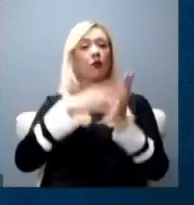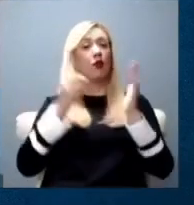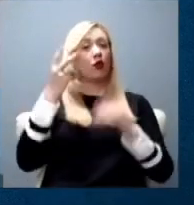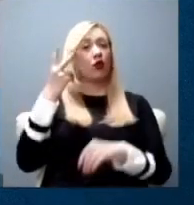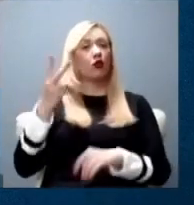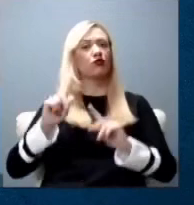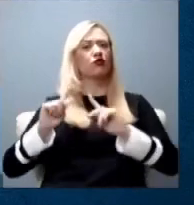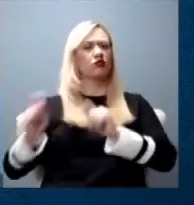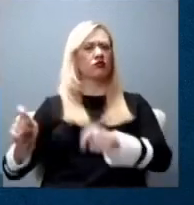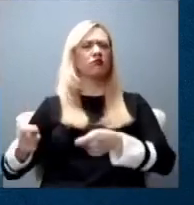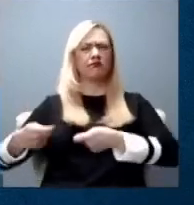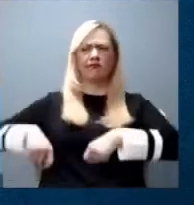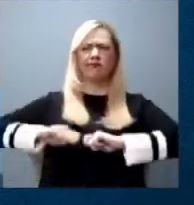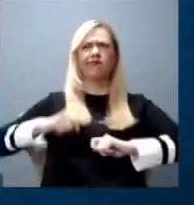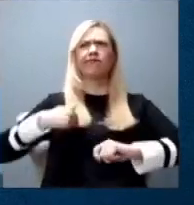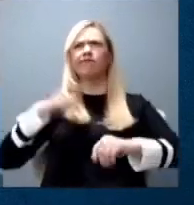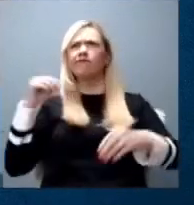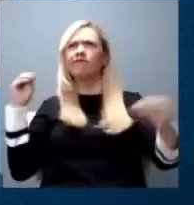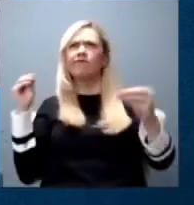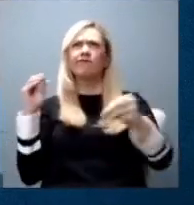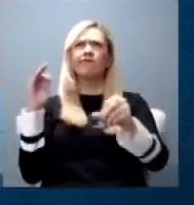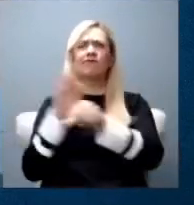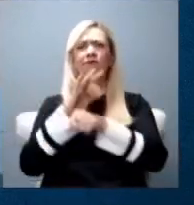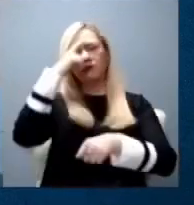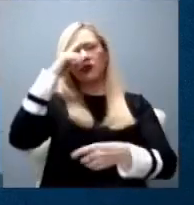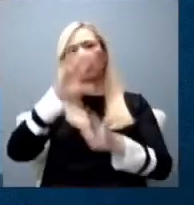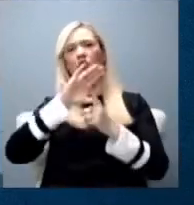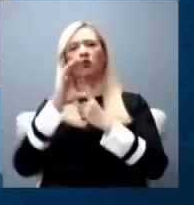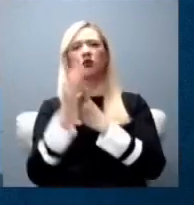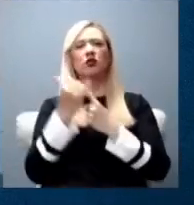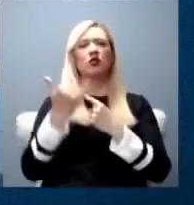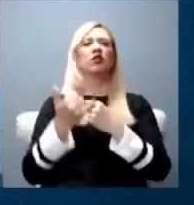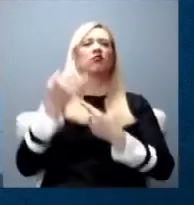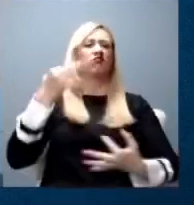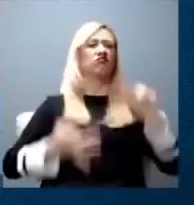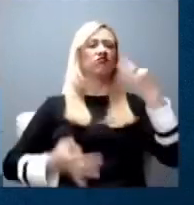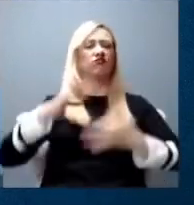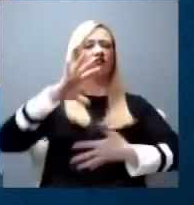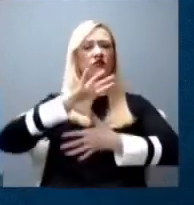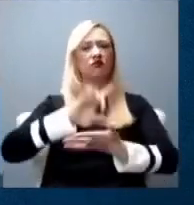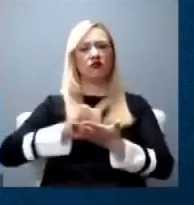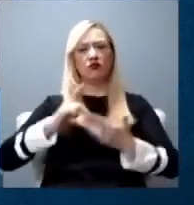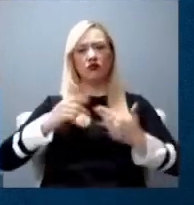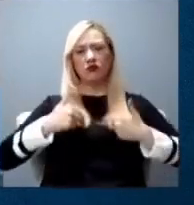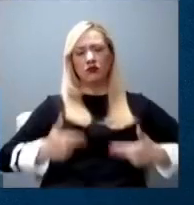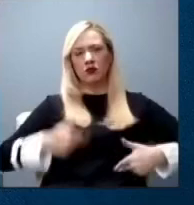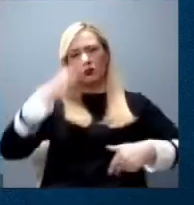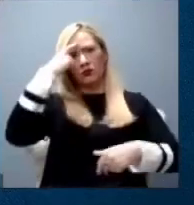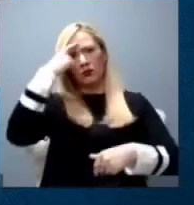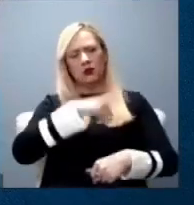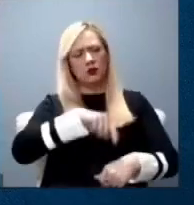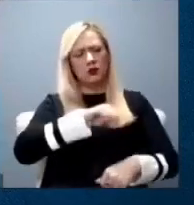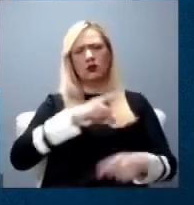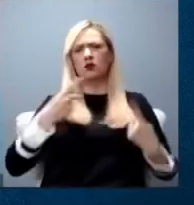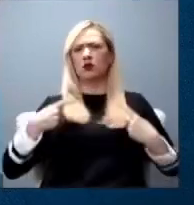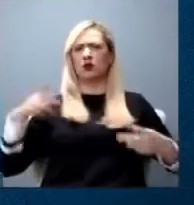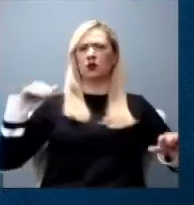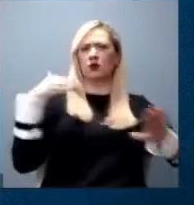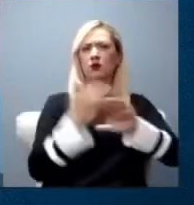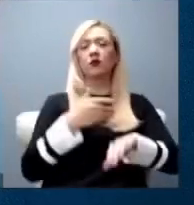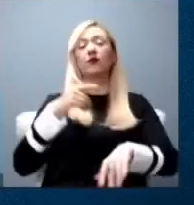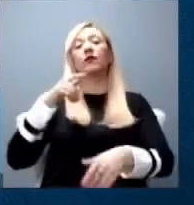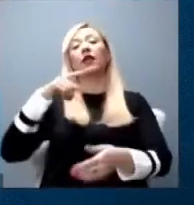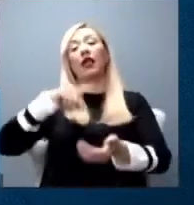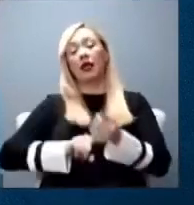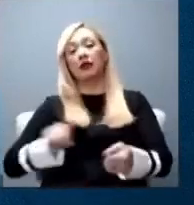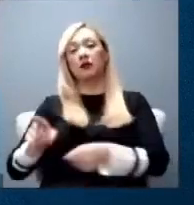violaciones a derechos humanos ante la Comisión y la Corte Interamericana de Derechos Humanos. Es investigador del equipo de reflexión, investigación y comunicación de la